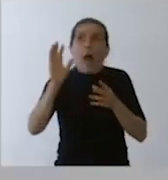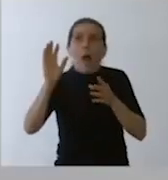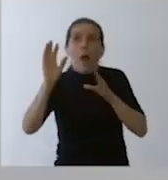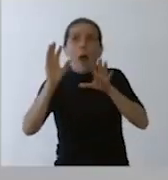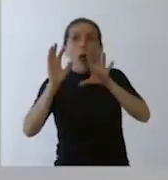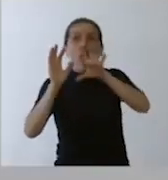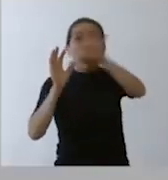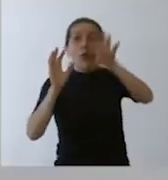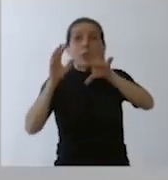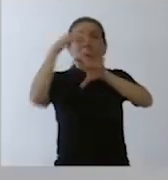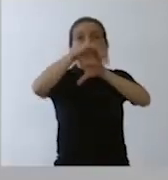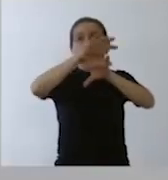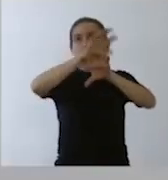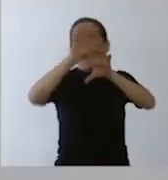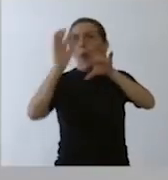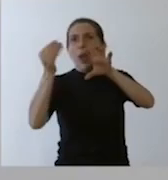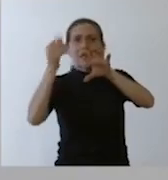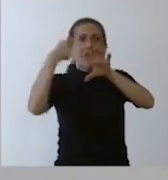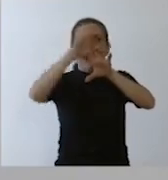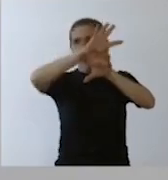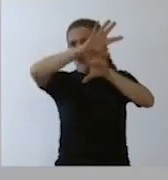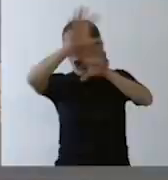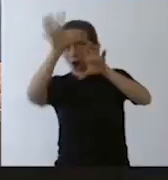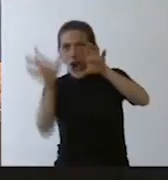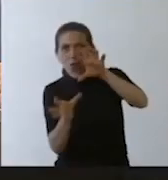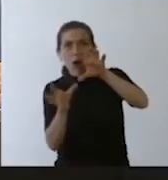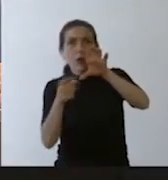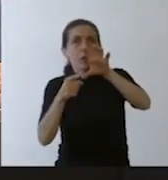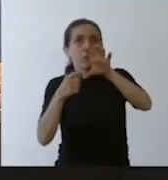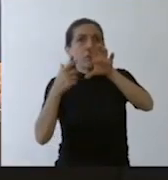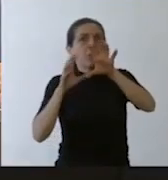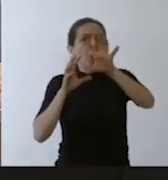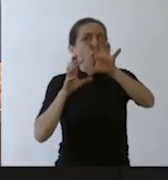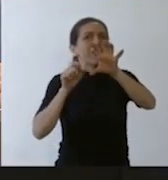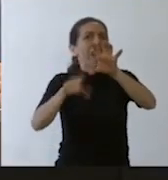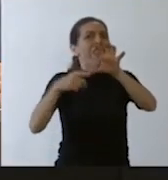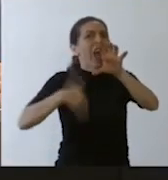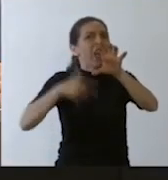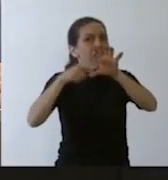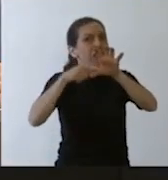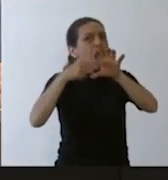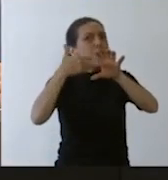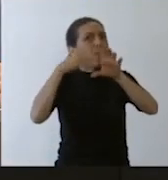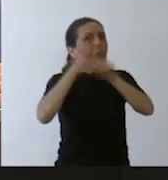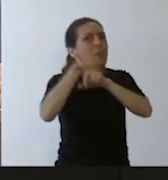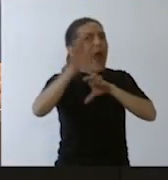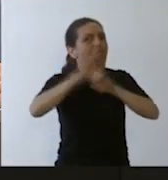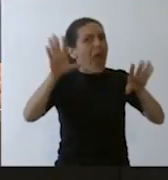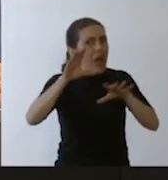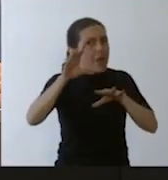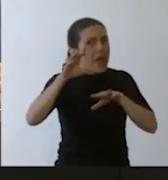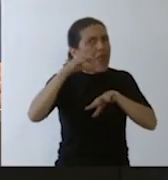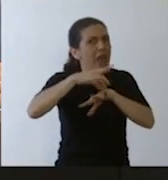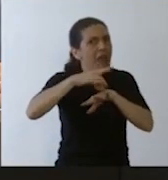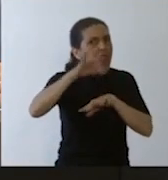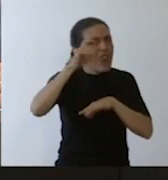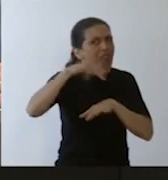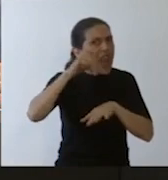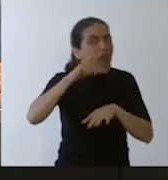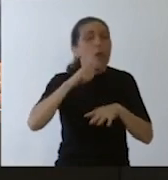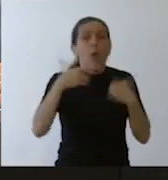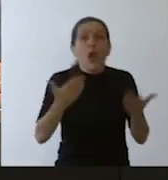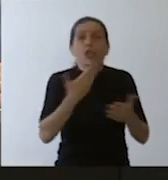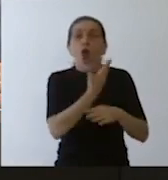como el caso de Misiones, que es de las provincias argentinas masivamente la que tiene el problema más grande. Y por eso el